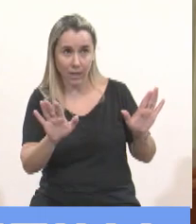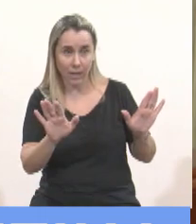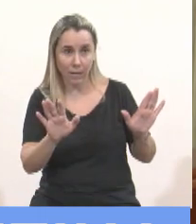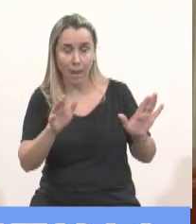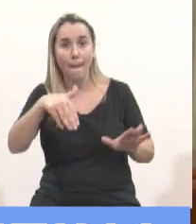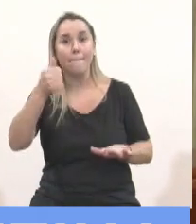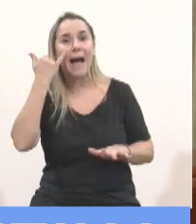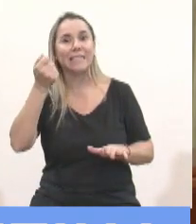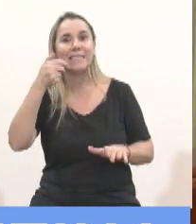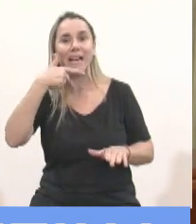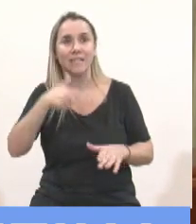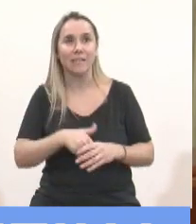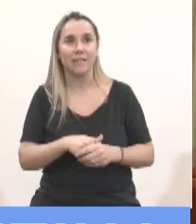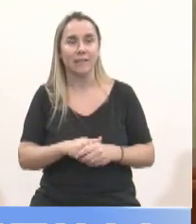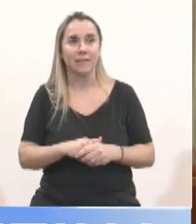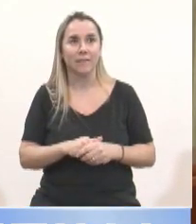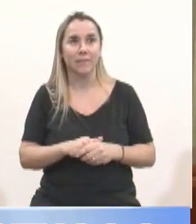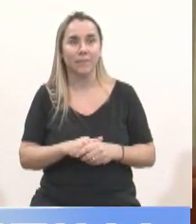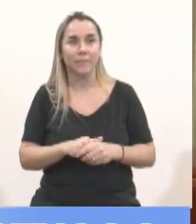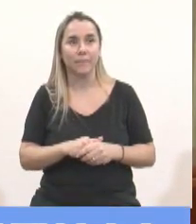Senador Mayans.